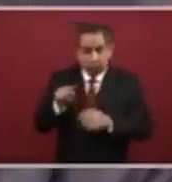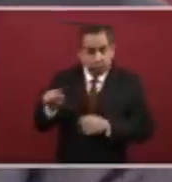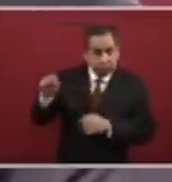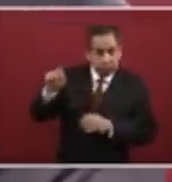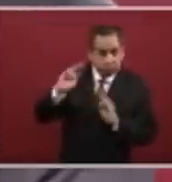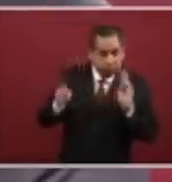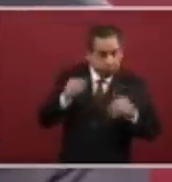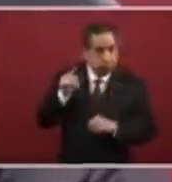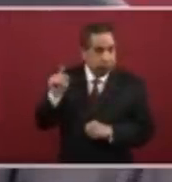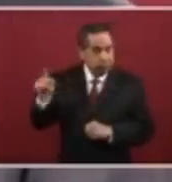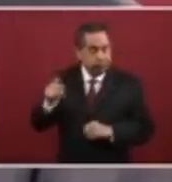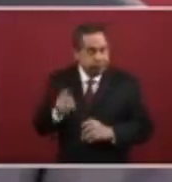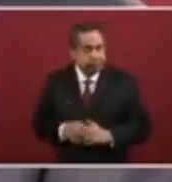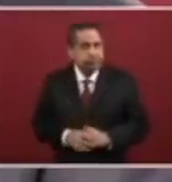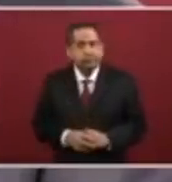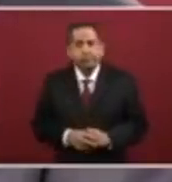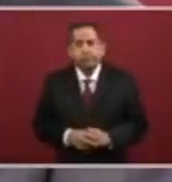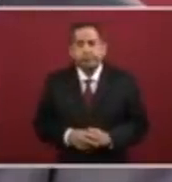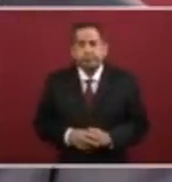que se